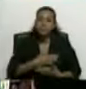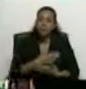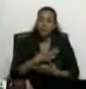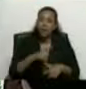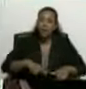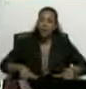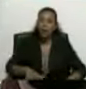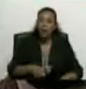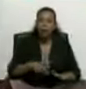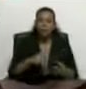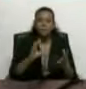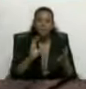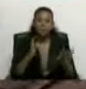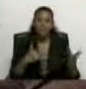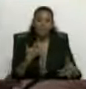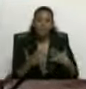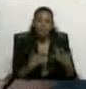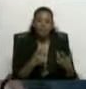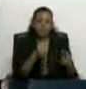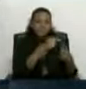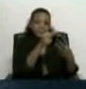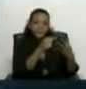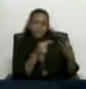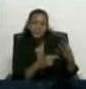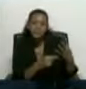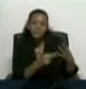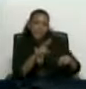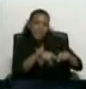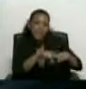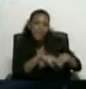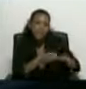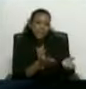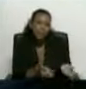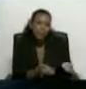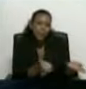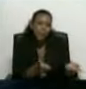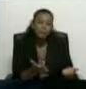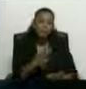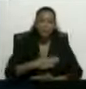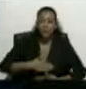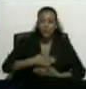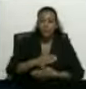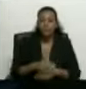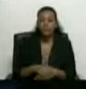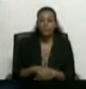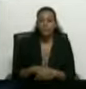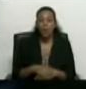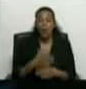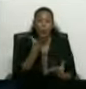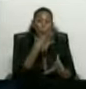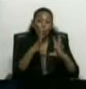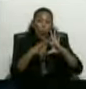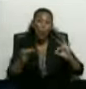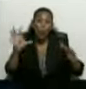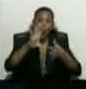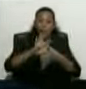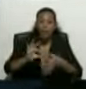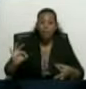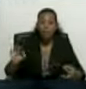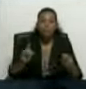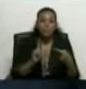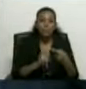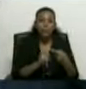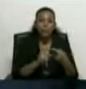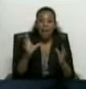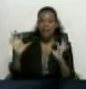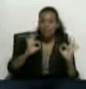de diversas actividades dedicadas a los más pequeños de la casa, en esta oportunidad con cuentacuentos,